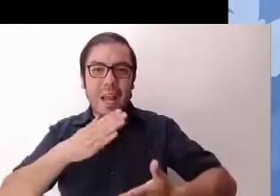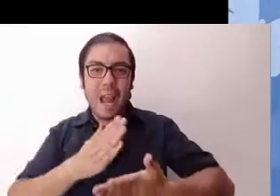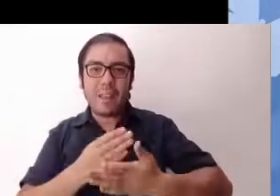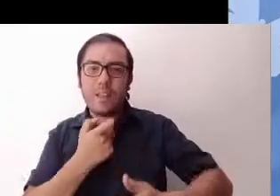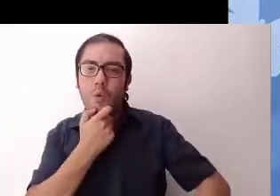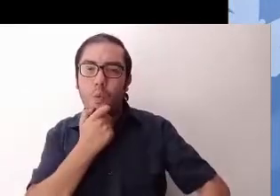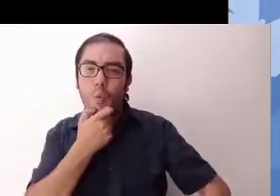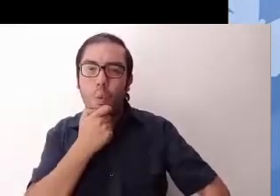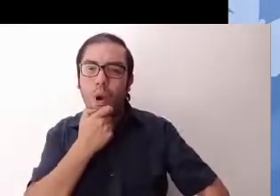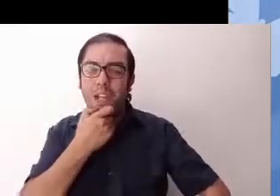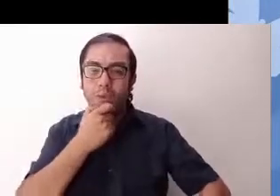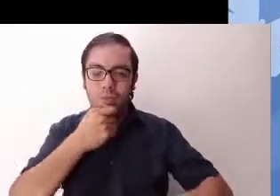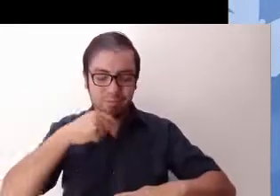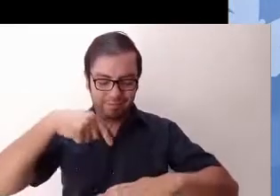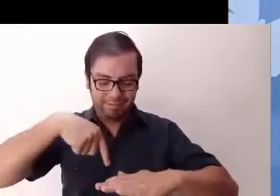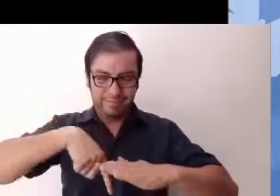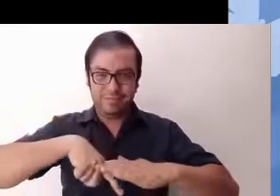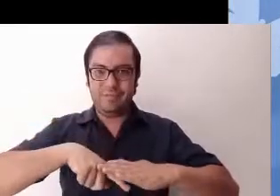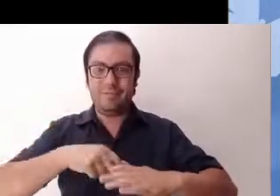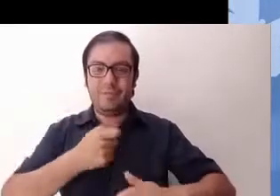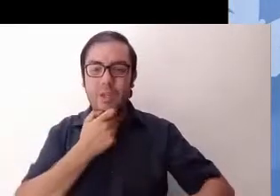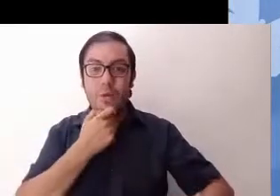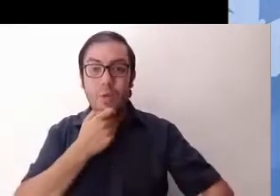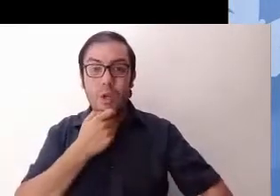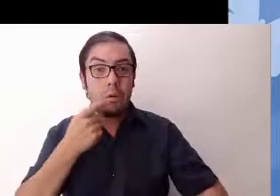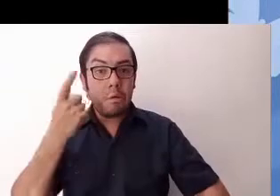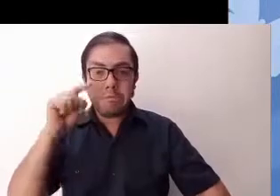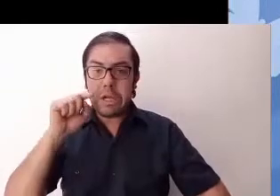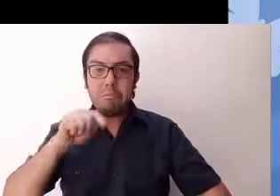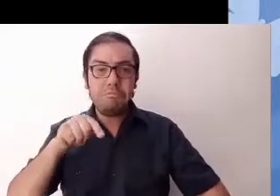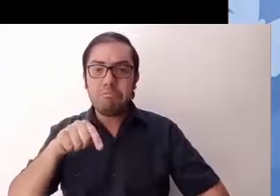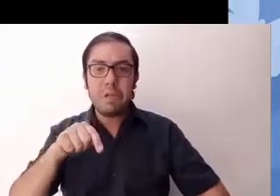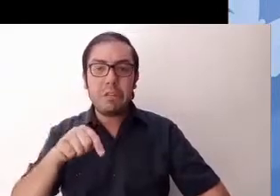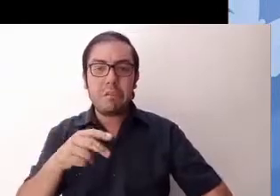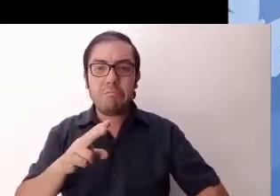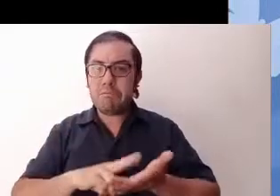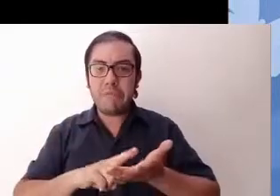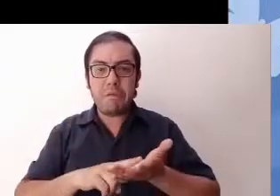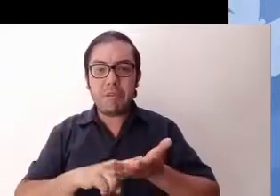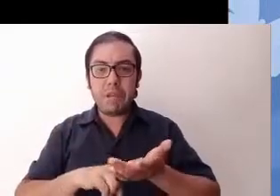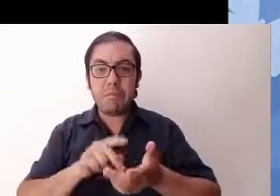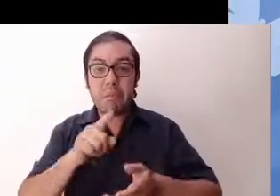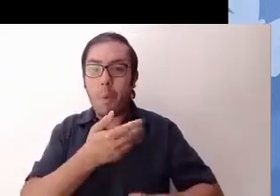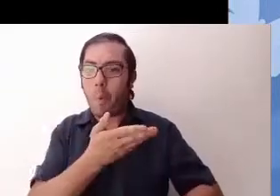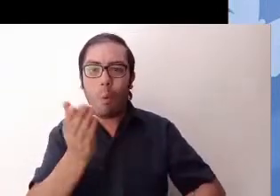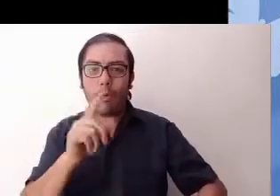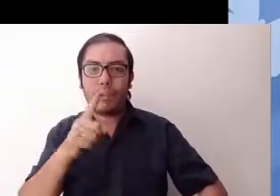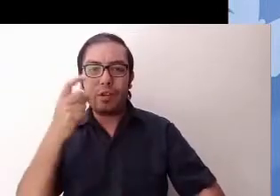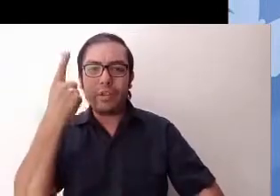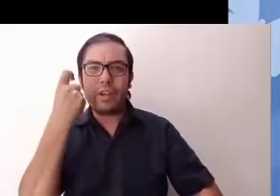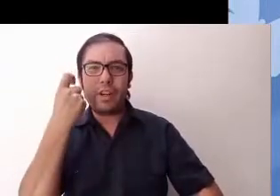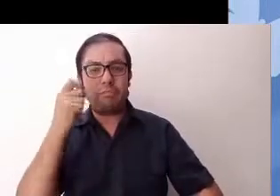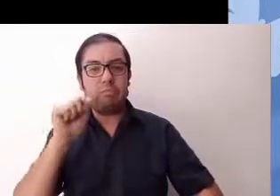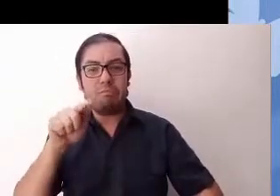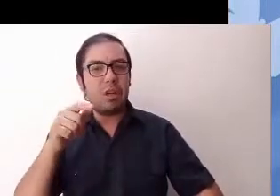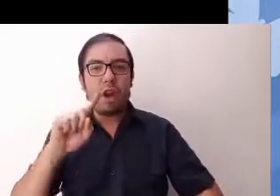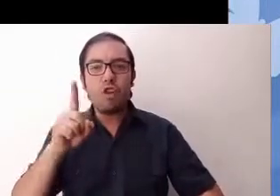las quemaduras que menos duelen. Y ustedes se preguntarán por qué son las que menos duelen si son las más graves que me puede quemar incluso el